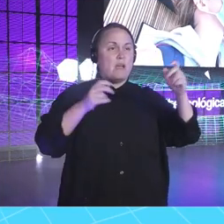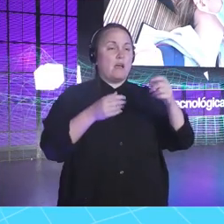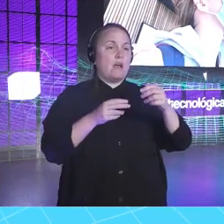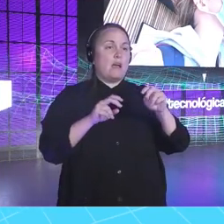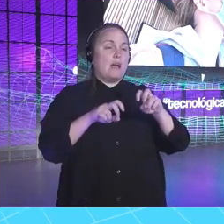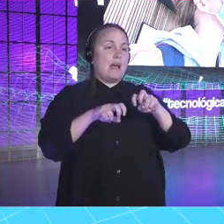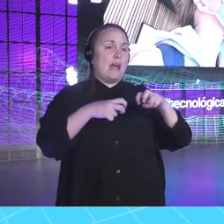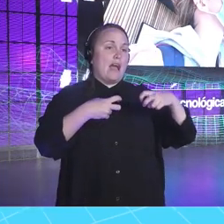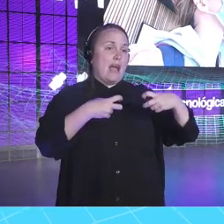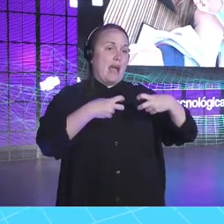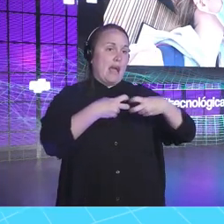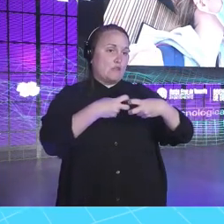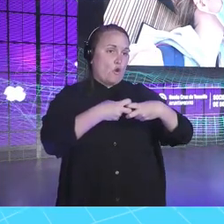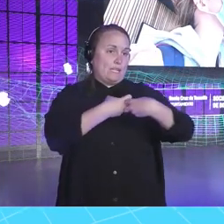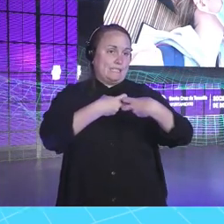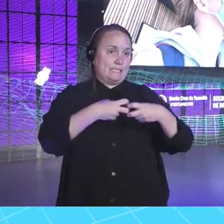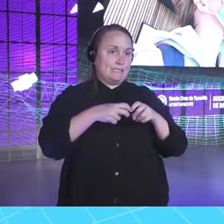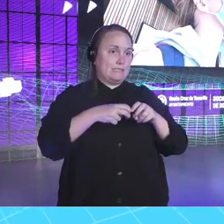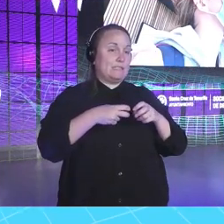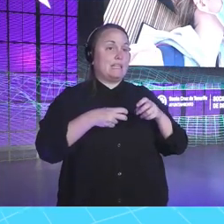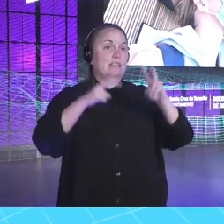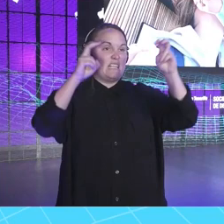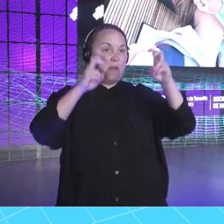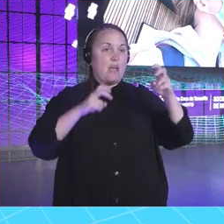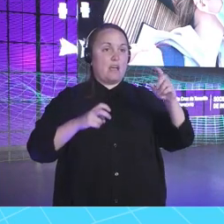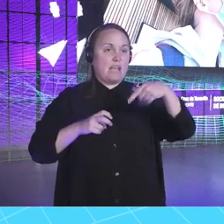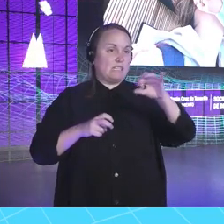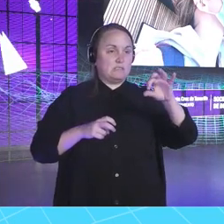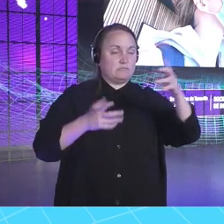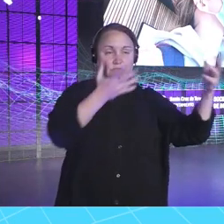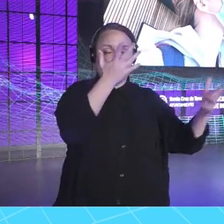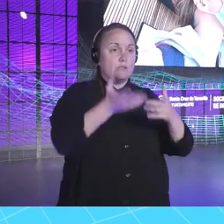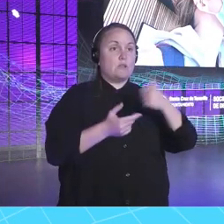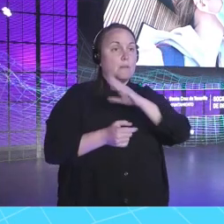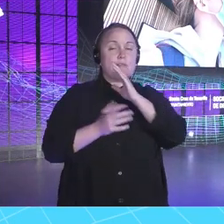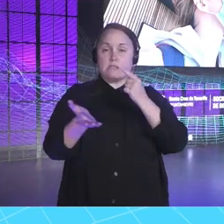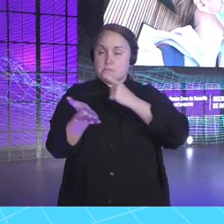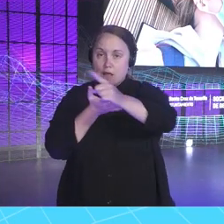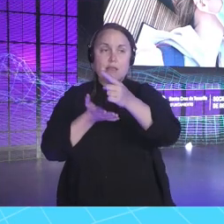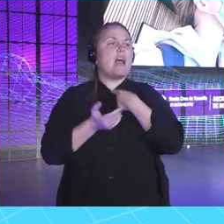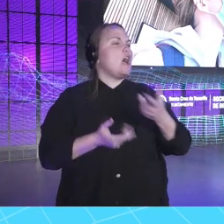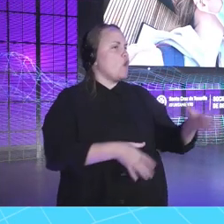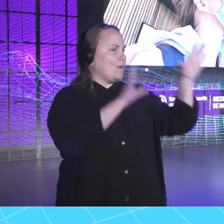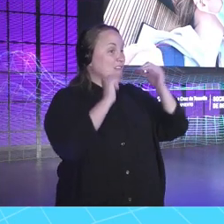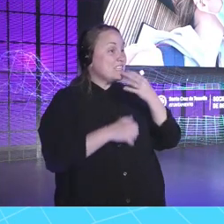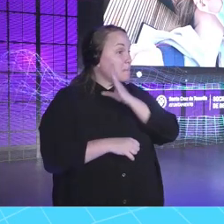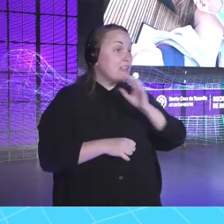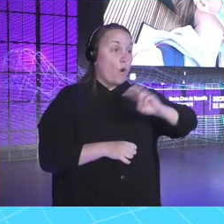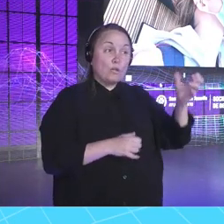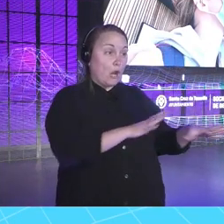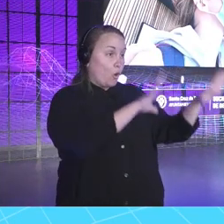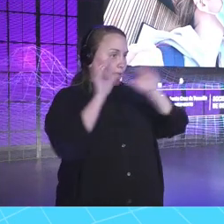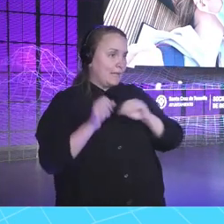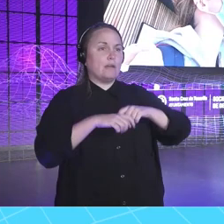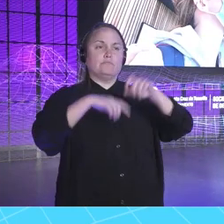madre Me dijo No entiendo nada y le hice un audio de WhatsApp y lo escucho y me dijo ahora lo entiendo y seguro que hay otras madres que no lo entienden publícalo en tu Twitter